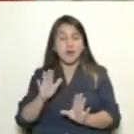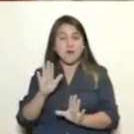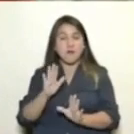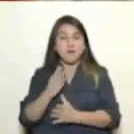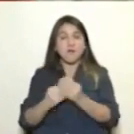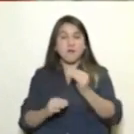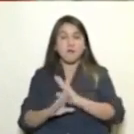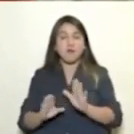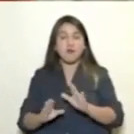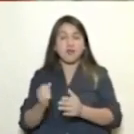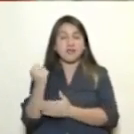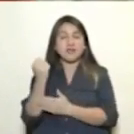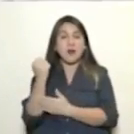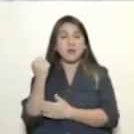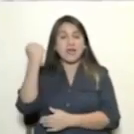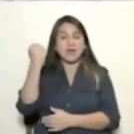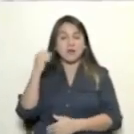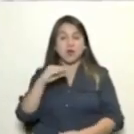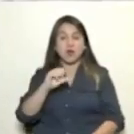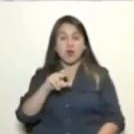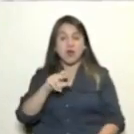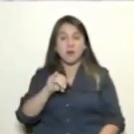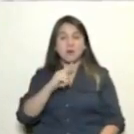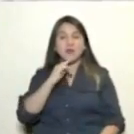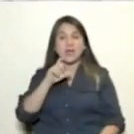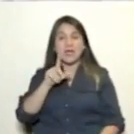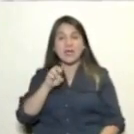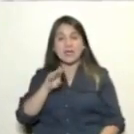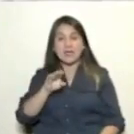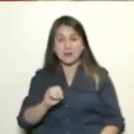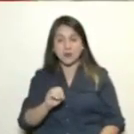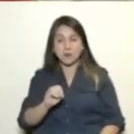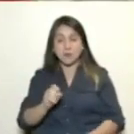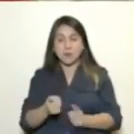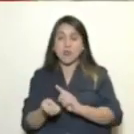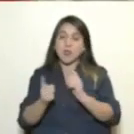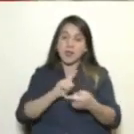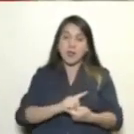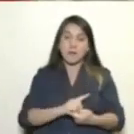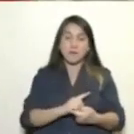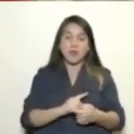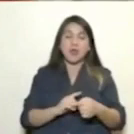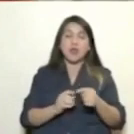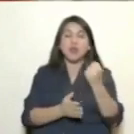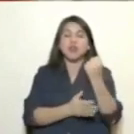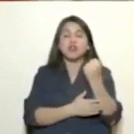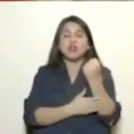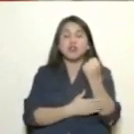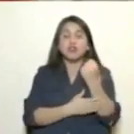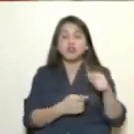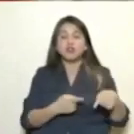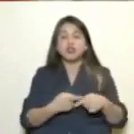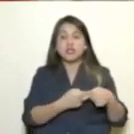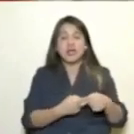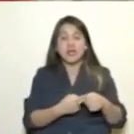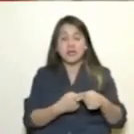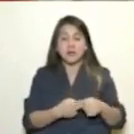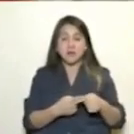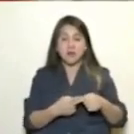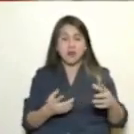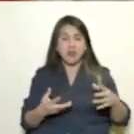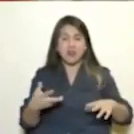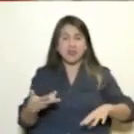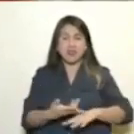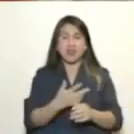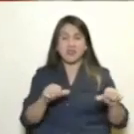capitalismo, que esta crisis termina con el capitalismo y aquí viene lo que él llama el comunismo del desastre, que es como una especie de socialismo que asume el desastre ecológico